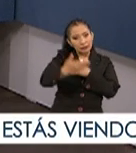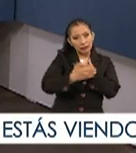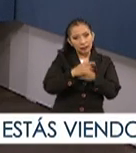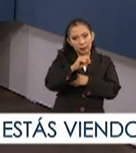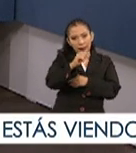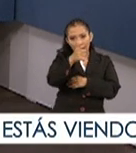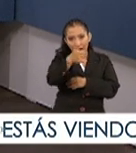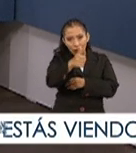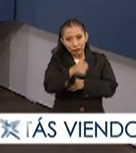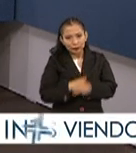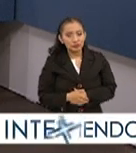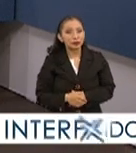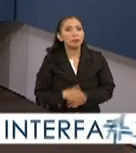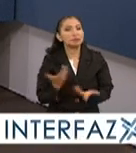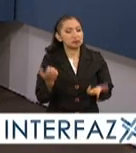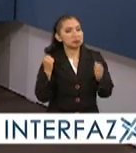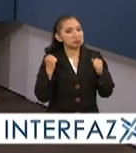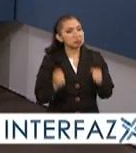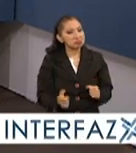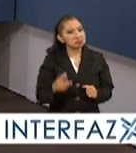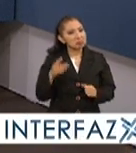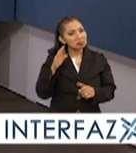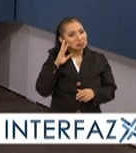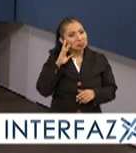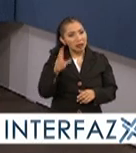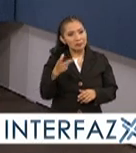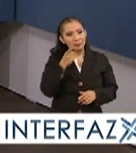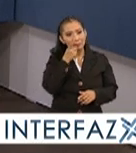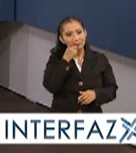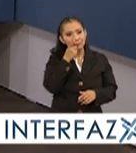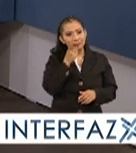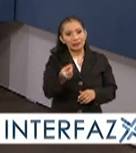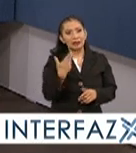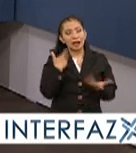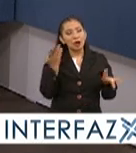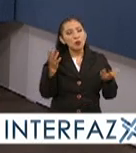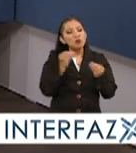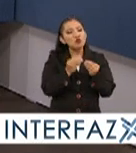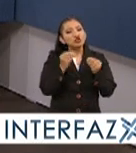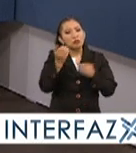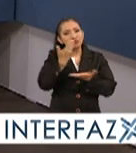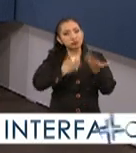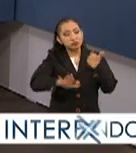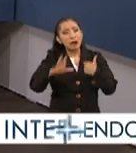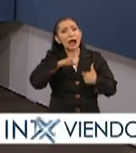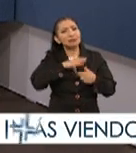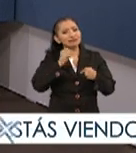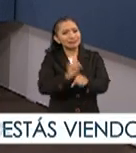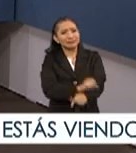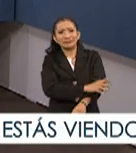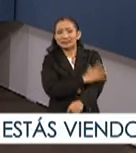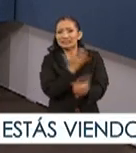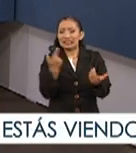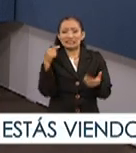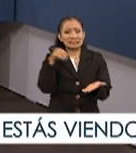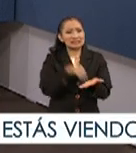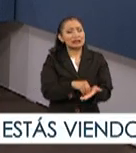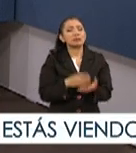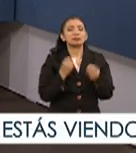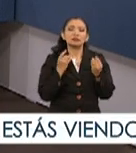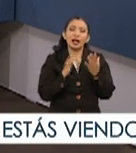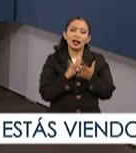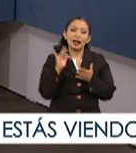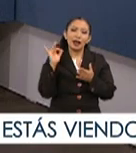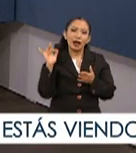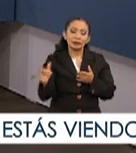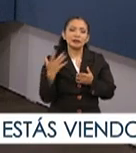próximo 20 de agosto. Seguramente, pues como le digo, tendrá muchísimo éxito, hay mucha emoción por esta aplicación. Le